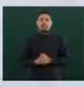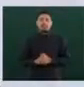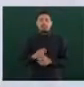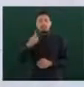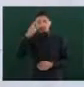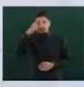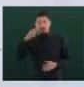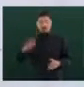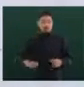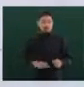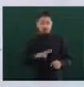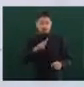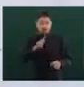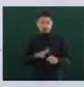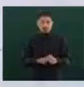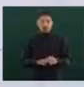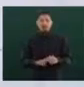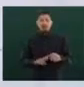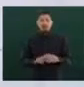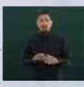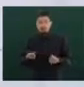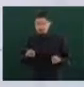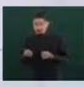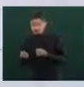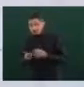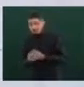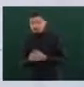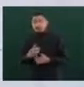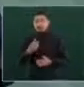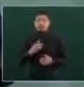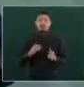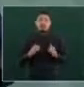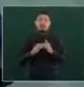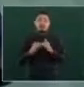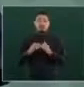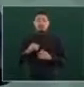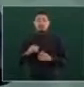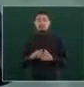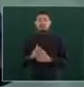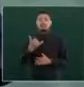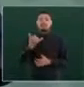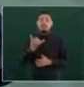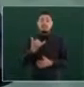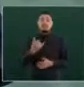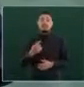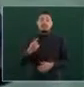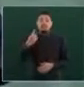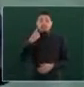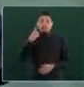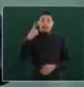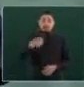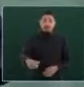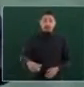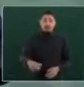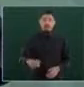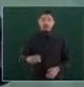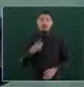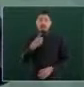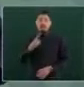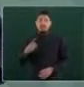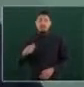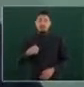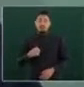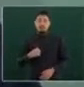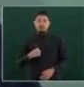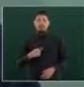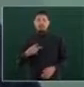laboral mucho más flexible y una concepción mucho más adecuada a que las mujeres puedan tener hijos